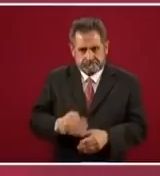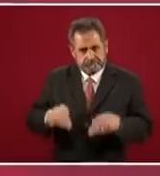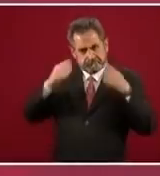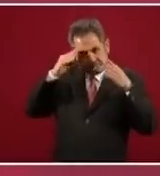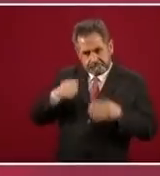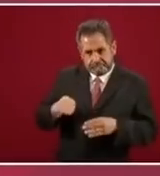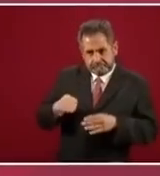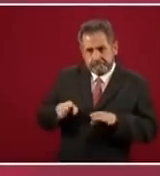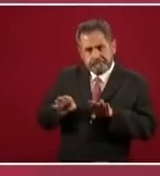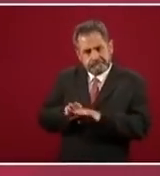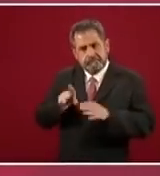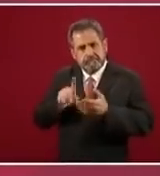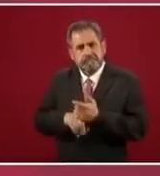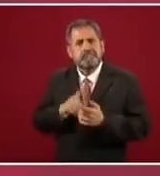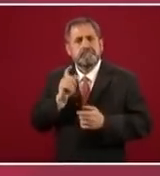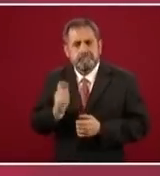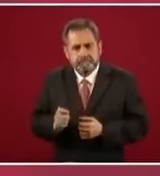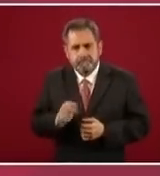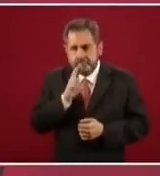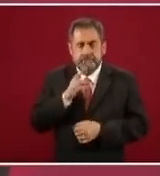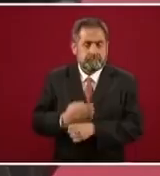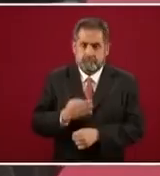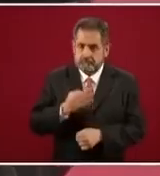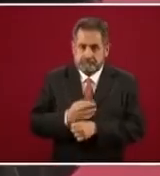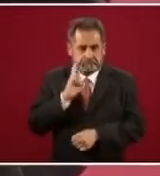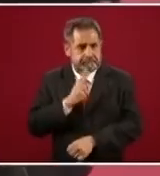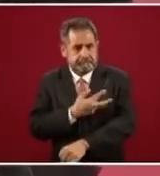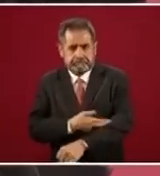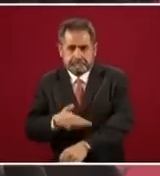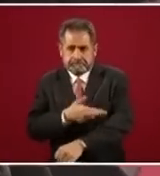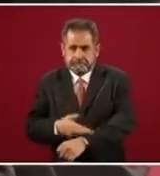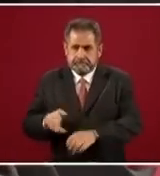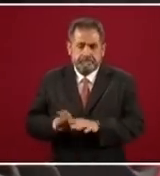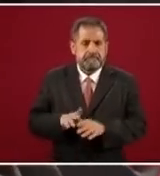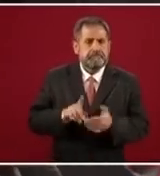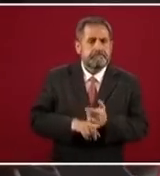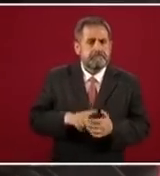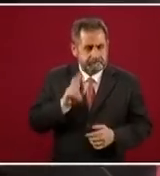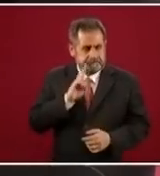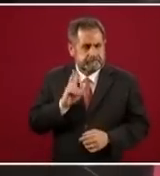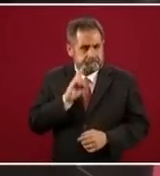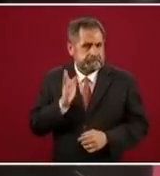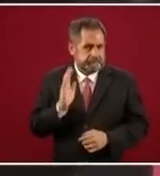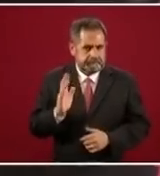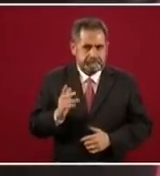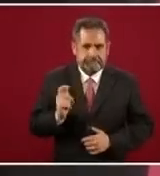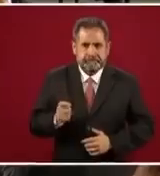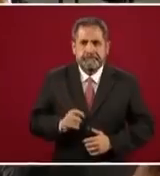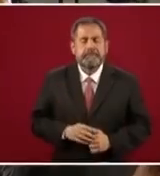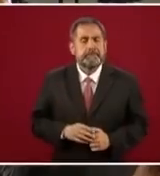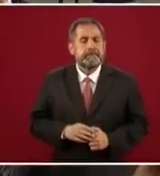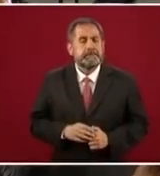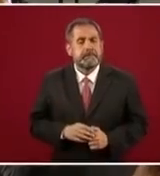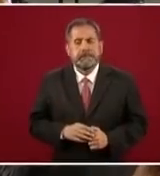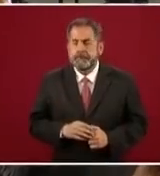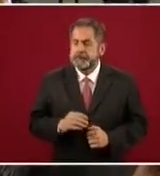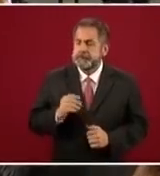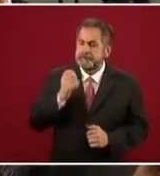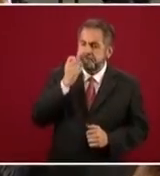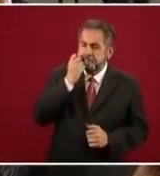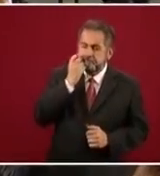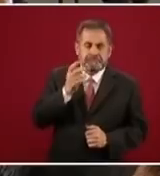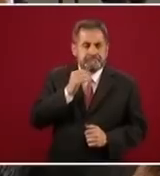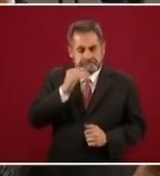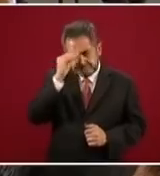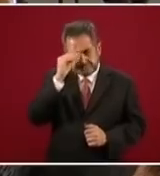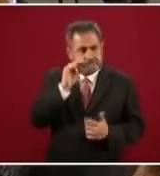a analizar el tema, ya estamos viéndolo y queremos